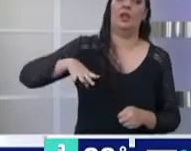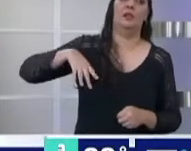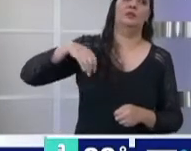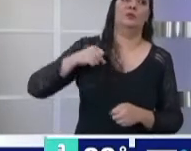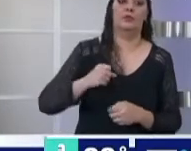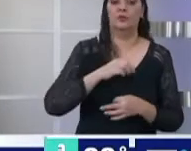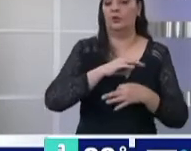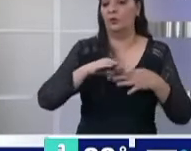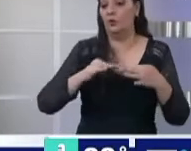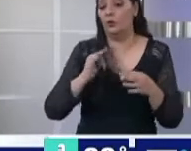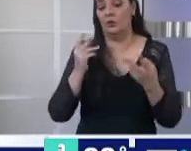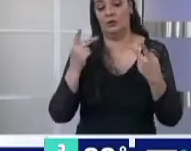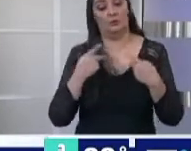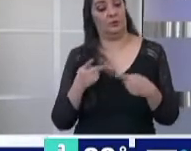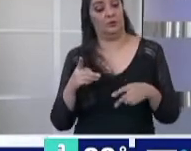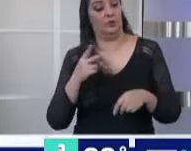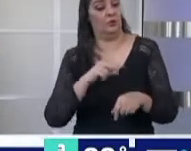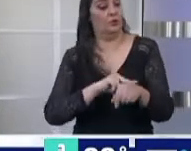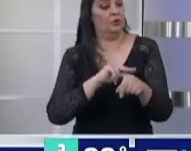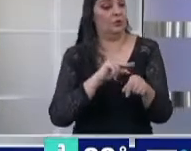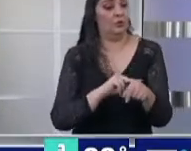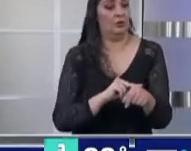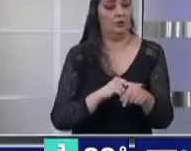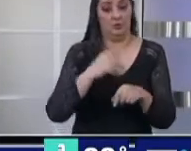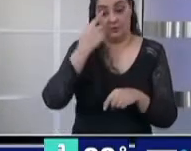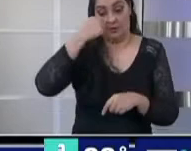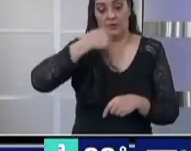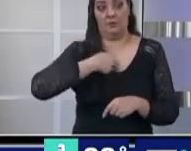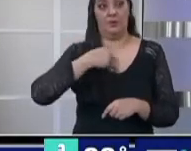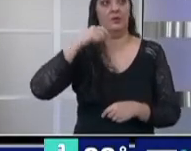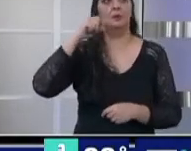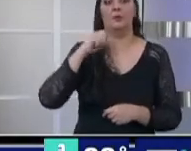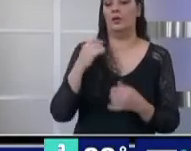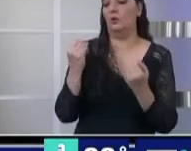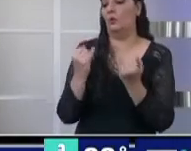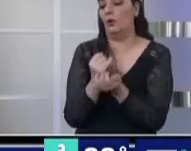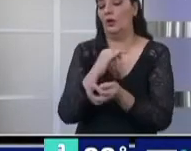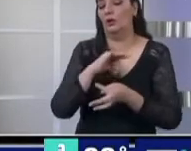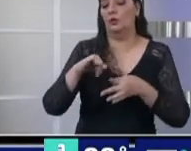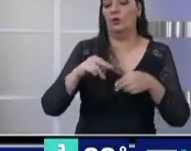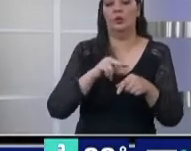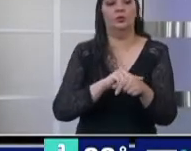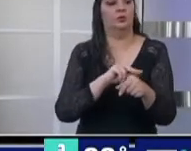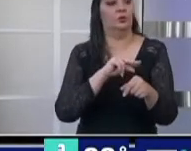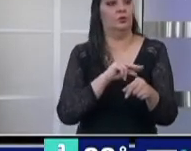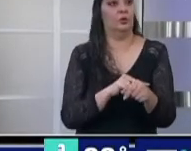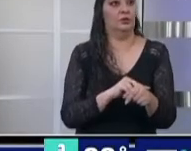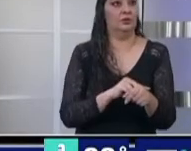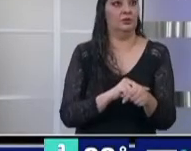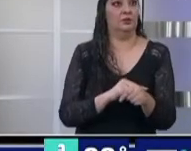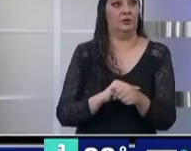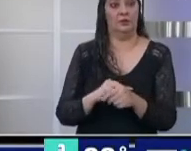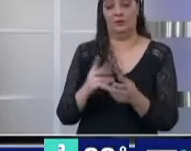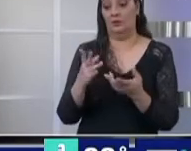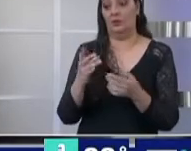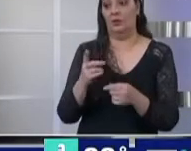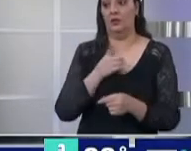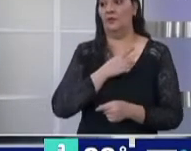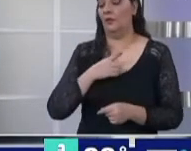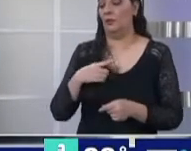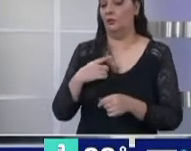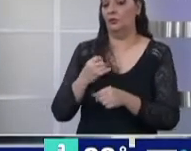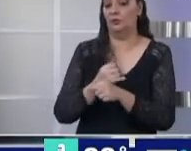todo el personal de salud y a un servidor, al igual que todos los médicos, nos gusta investigar, nos gusta innovar. De